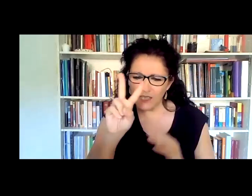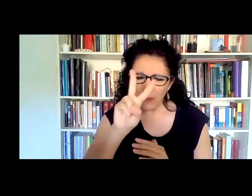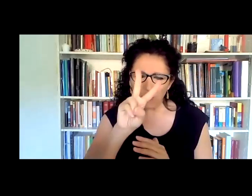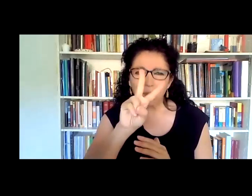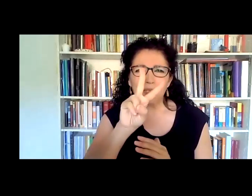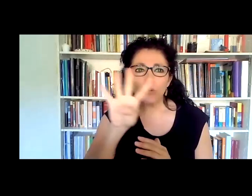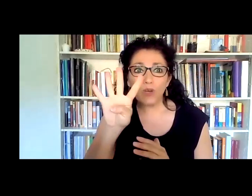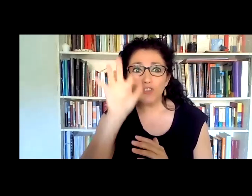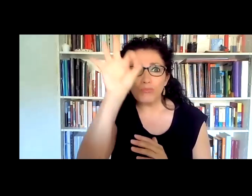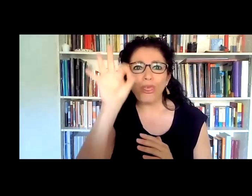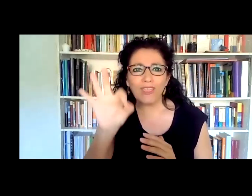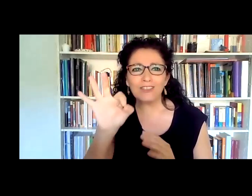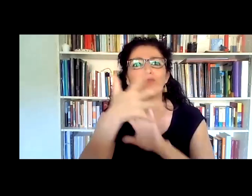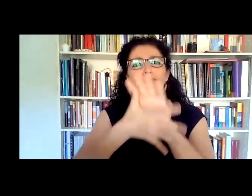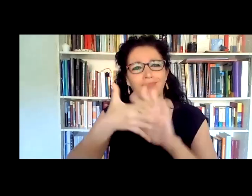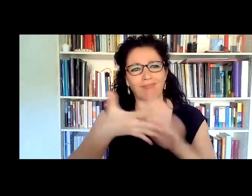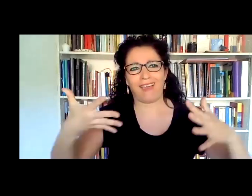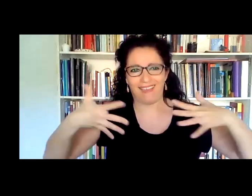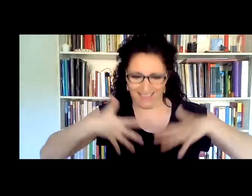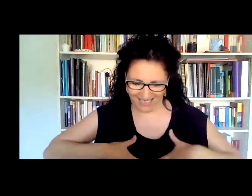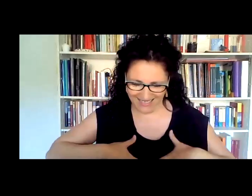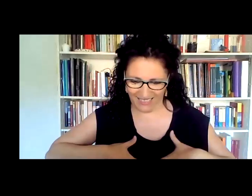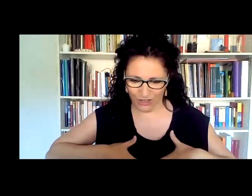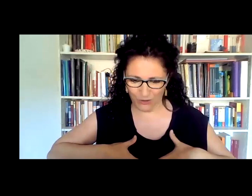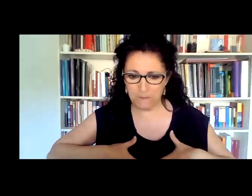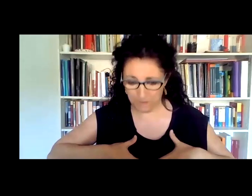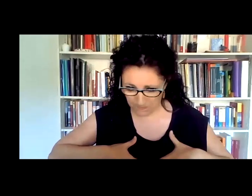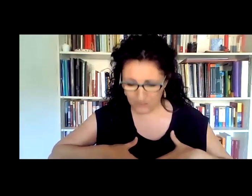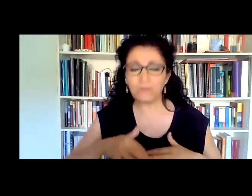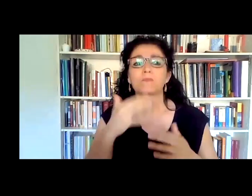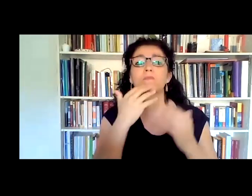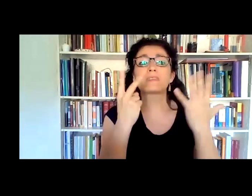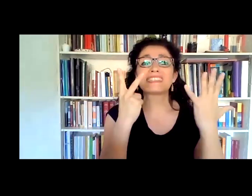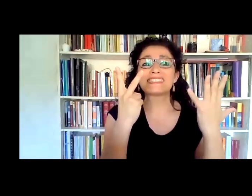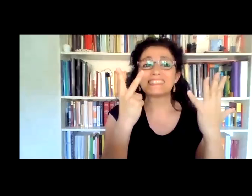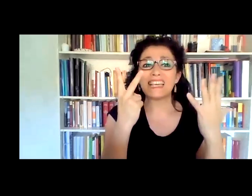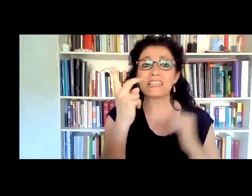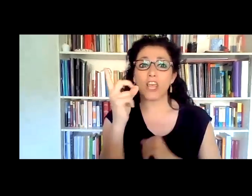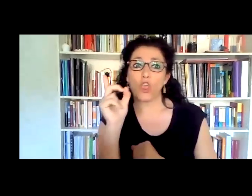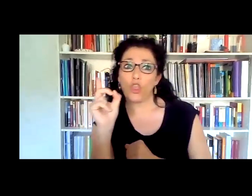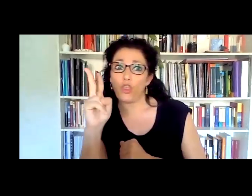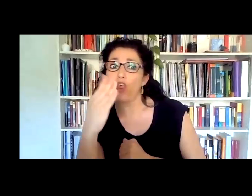edad de 4 a 6 años, un 24% adquieren la lengua de signos.